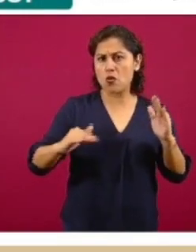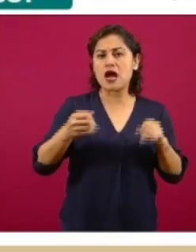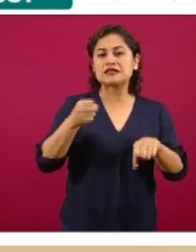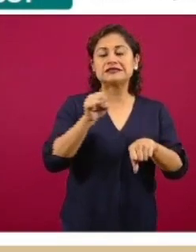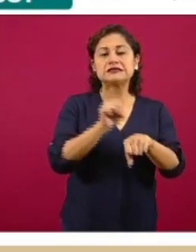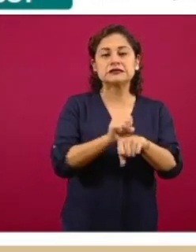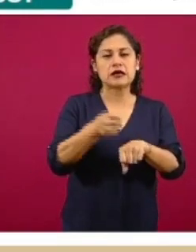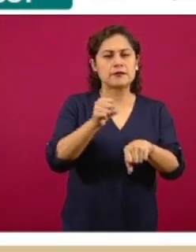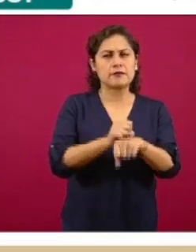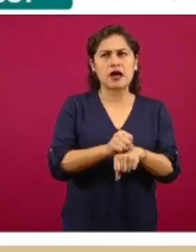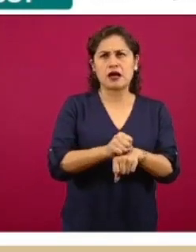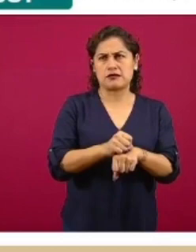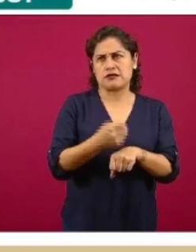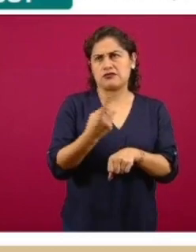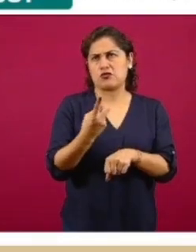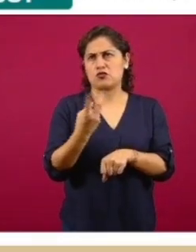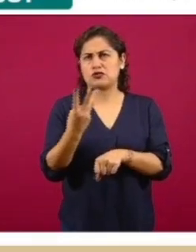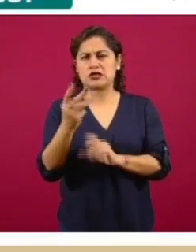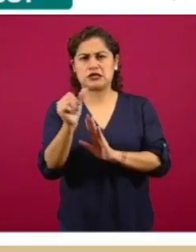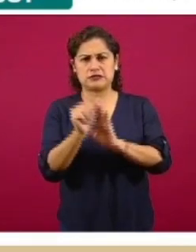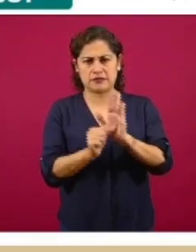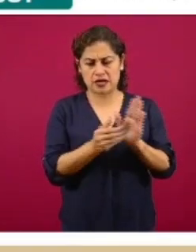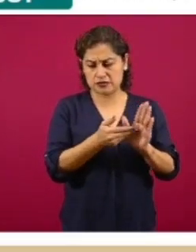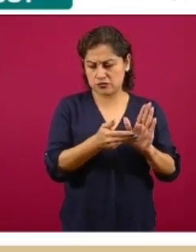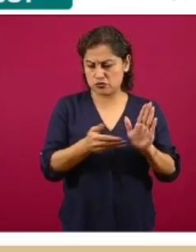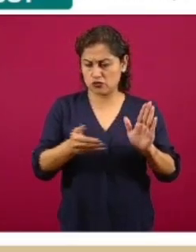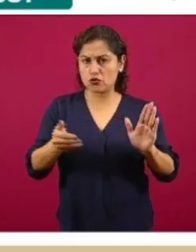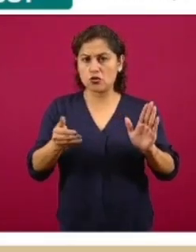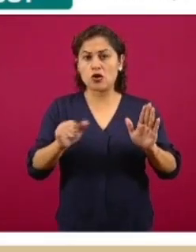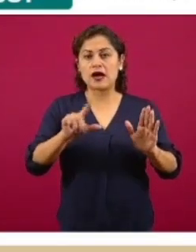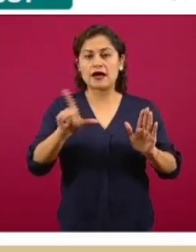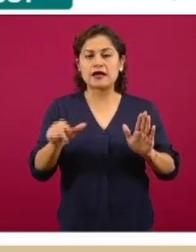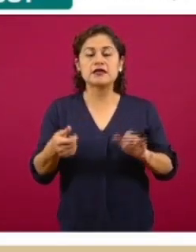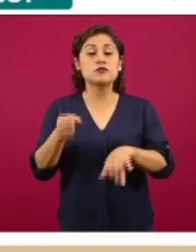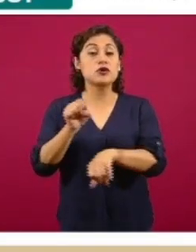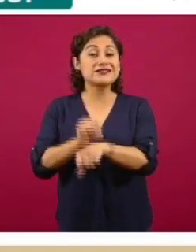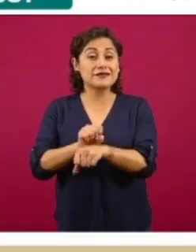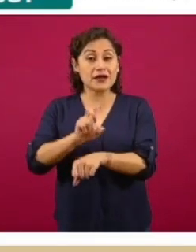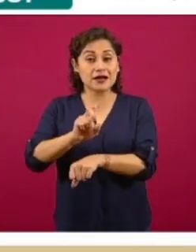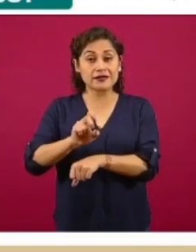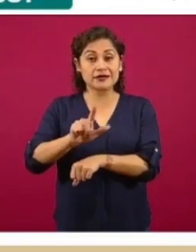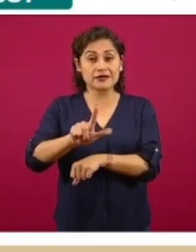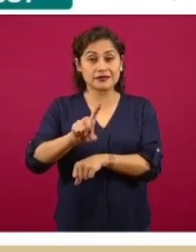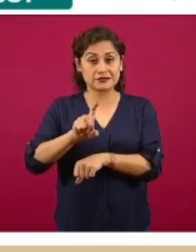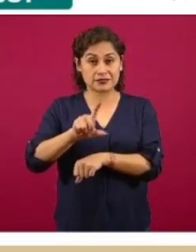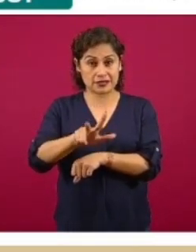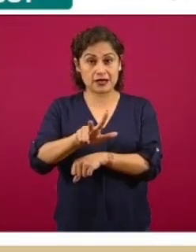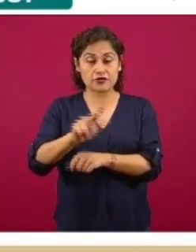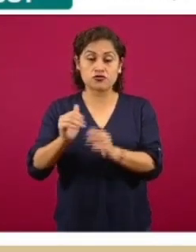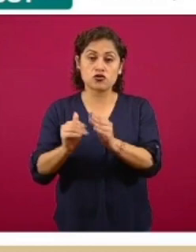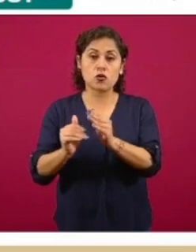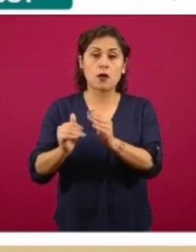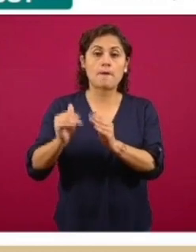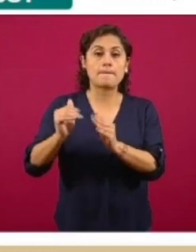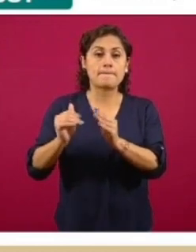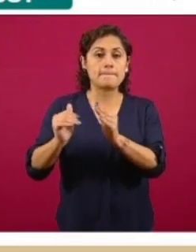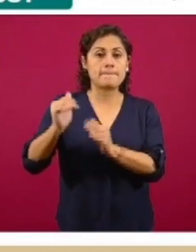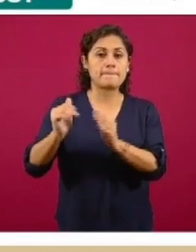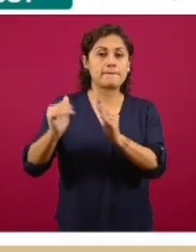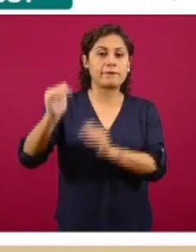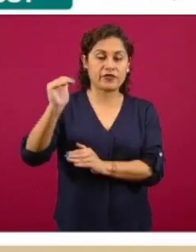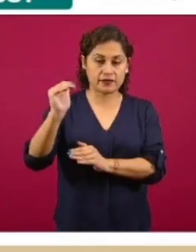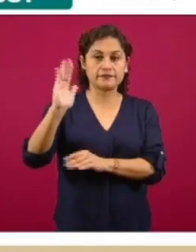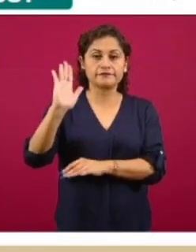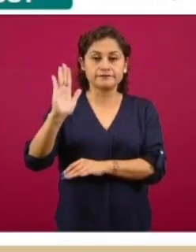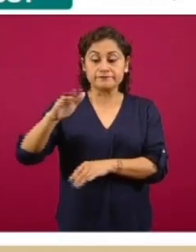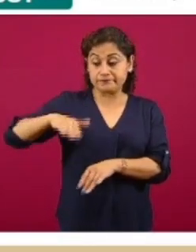2 o casi 3 meses, y más o menos desde la semana 37-38 hemos tenido un incremento. La diferencia de la